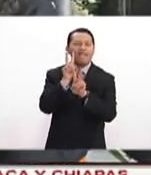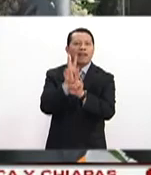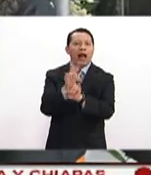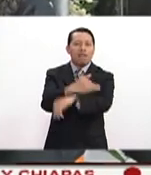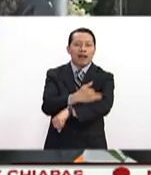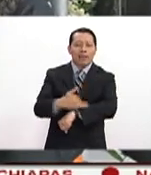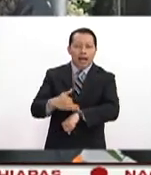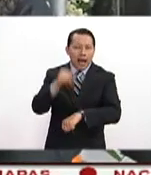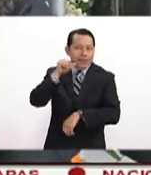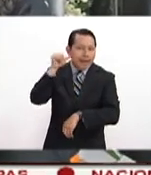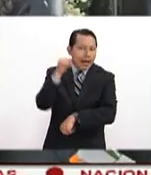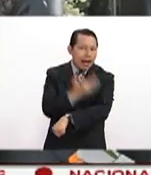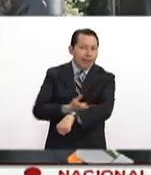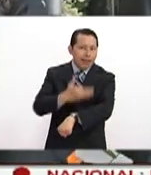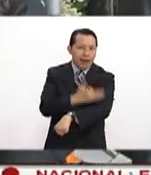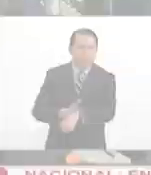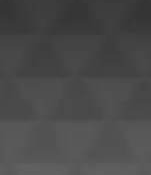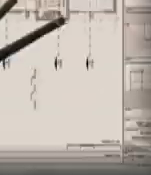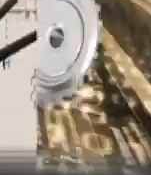familiares la tarde de ayer.